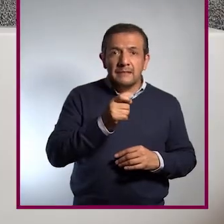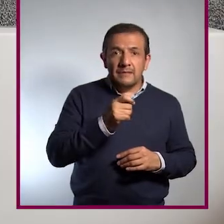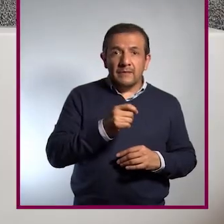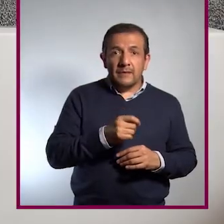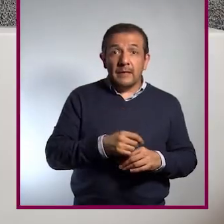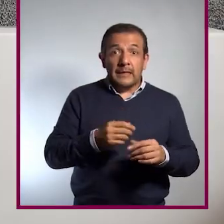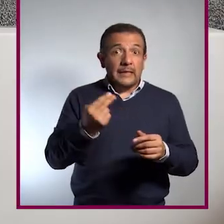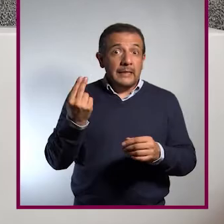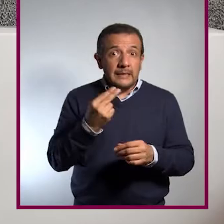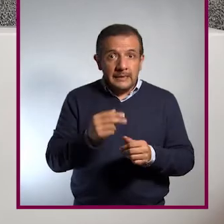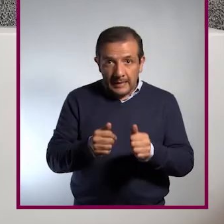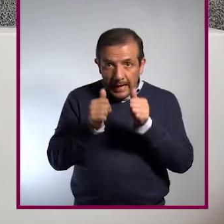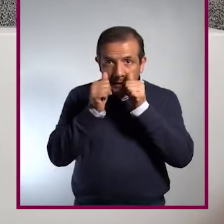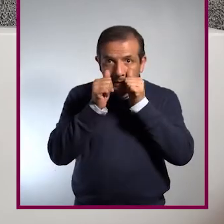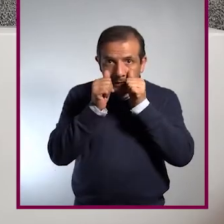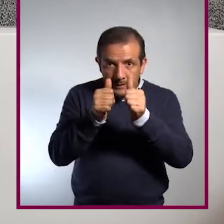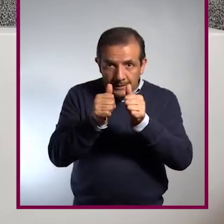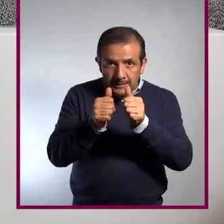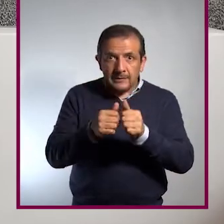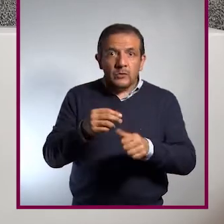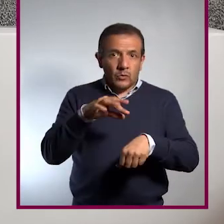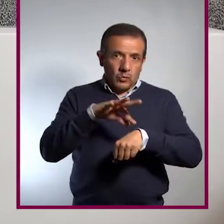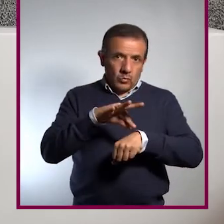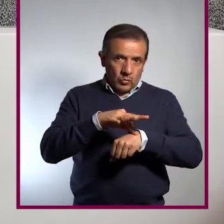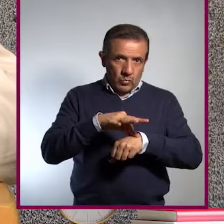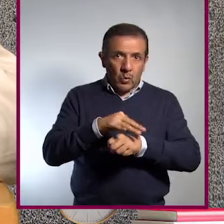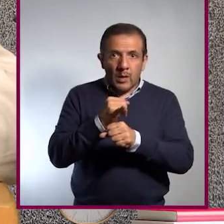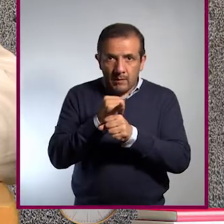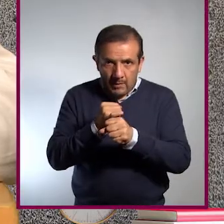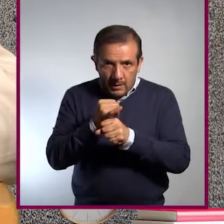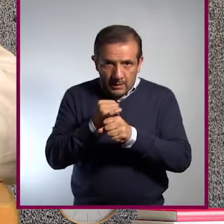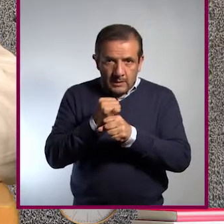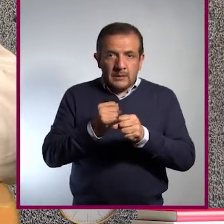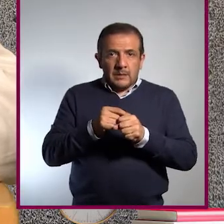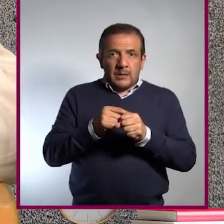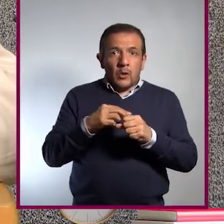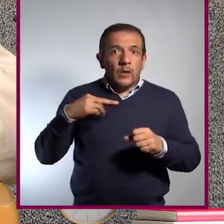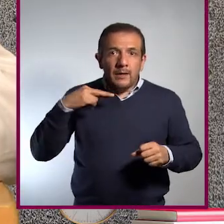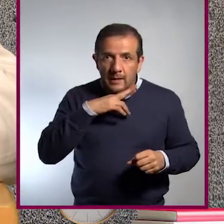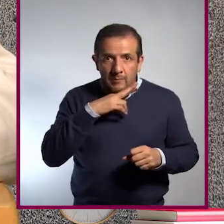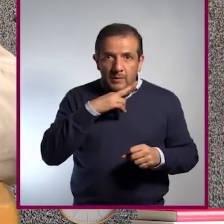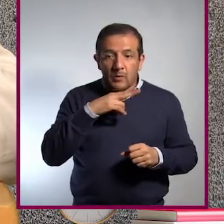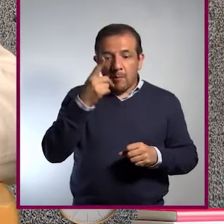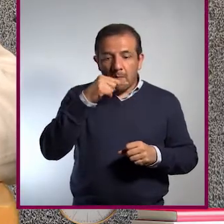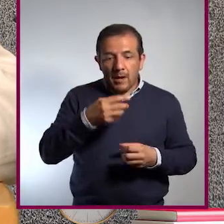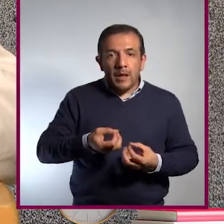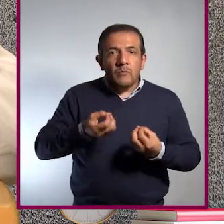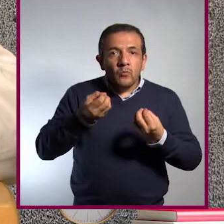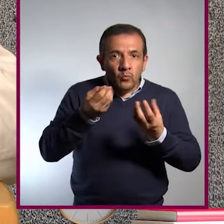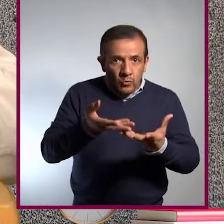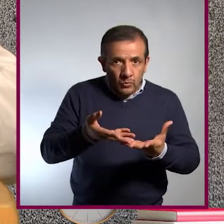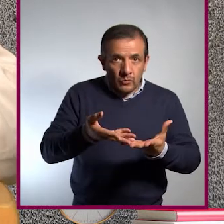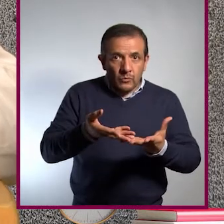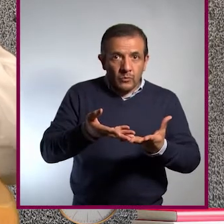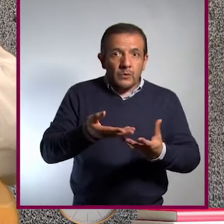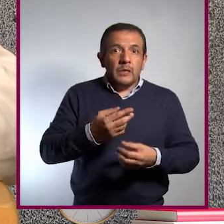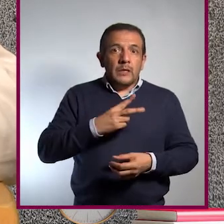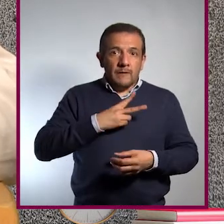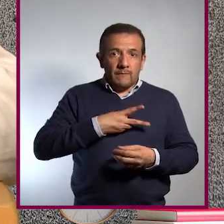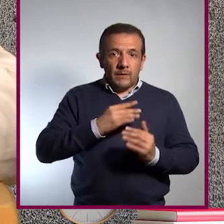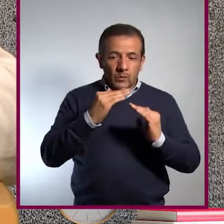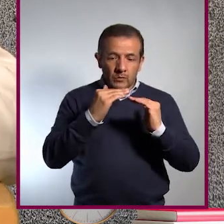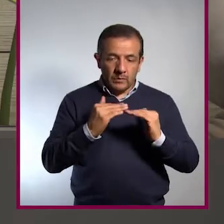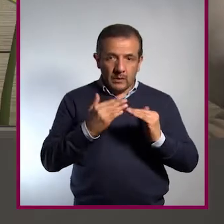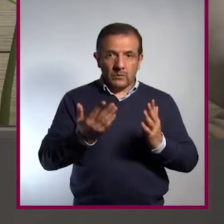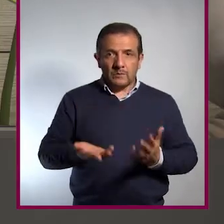Esto significa atención médica oportuna e investigación en nuevos tratamientos